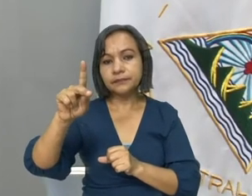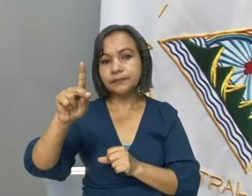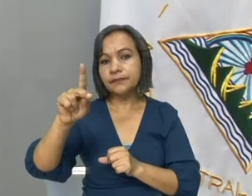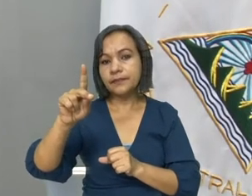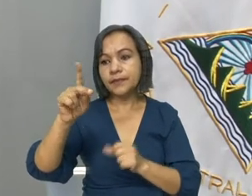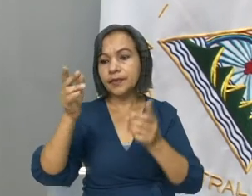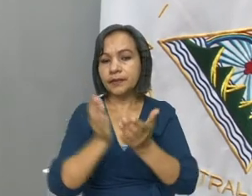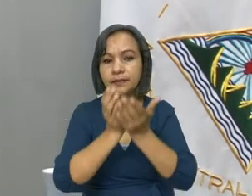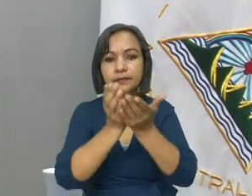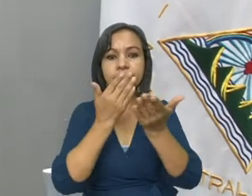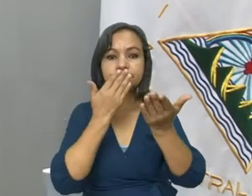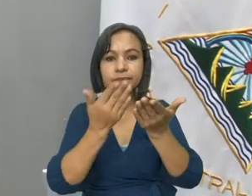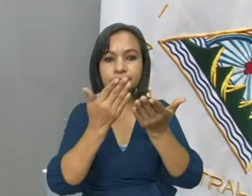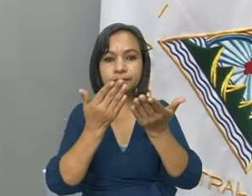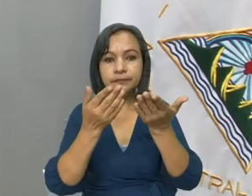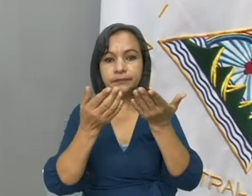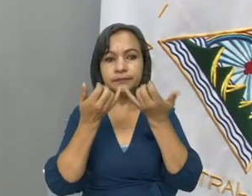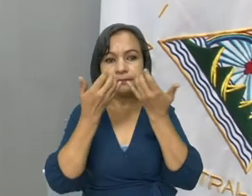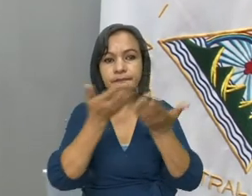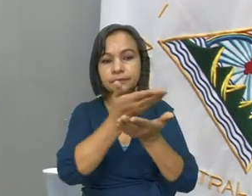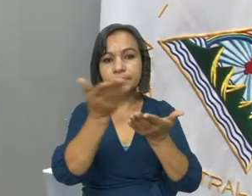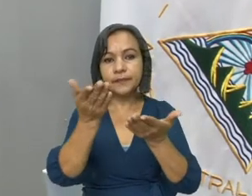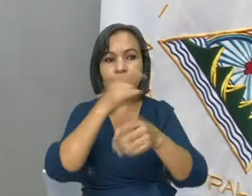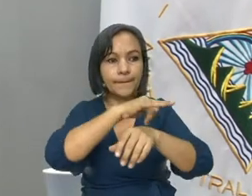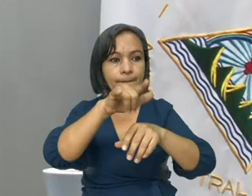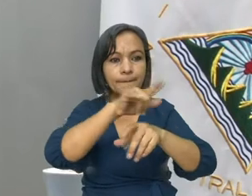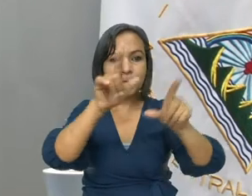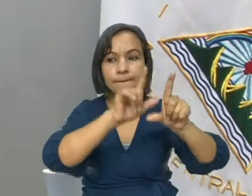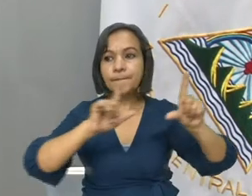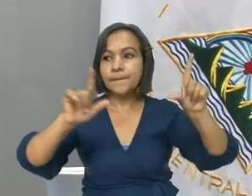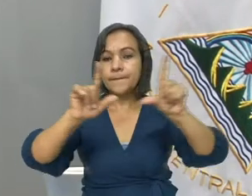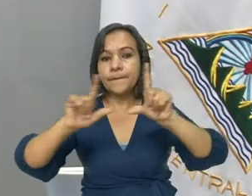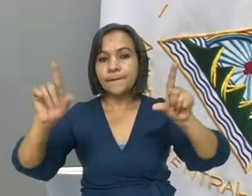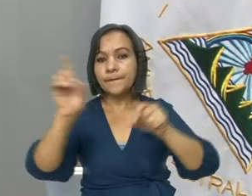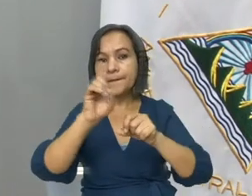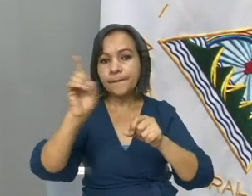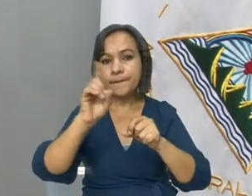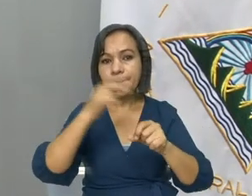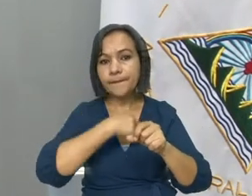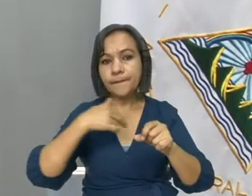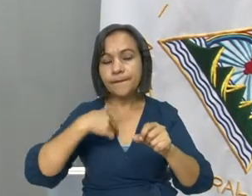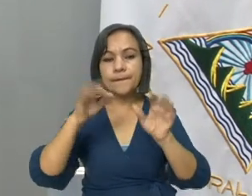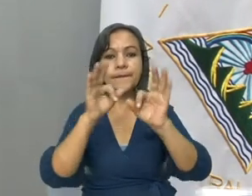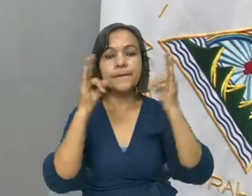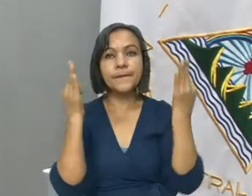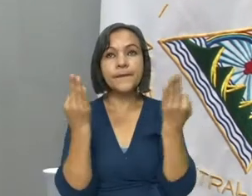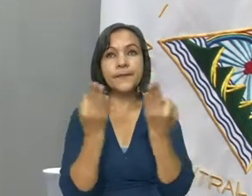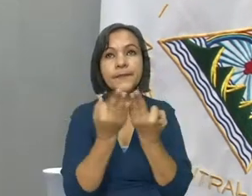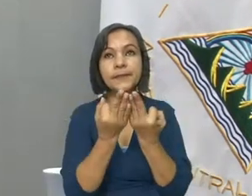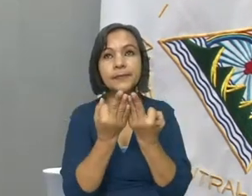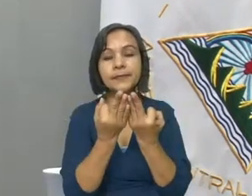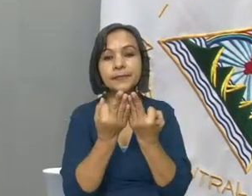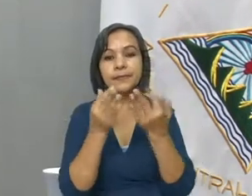Nacional. Ellos traen buenas nuevas para usted que anda buscando espacios donde recrearse con su familia. Pues